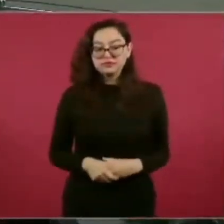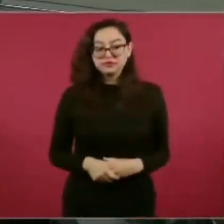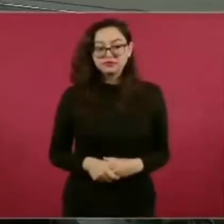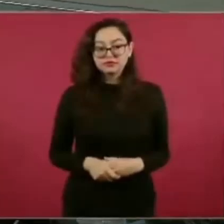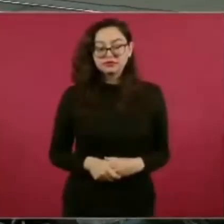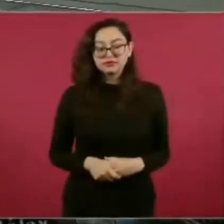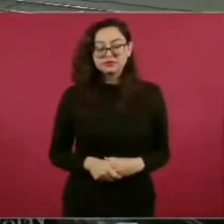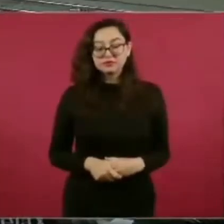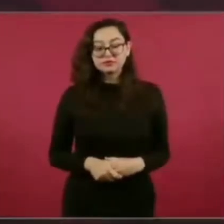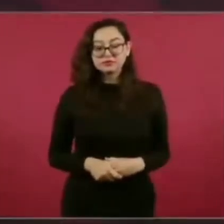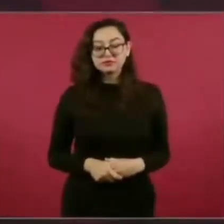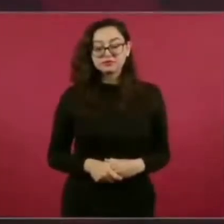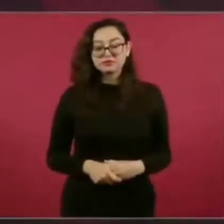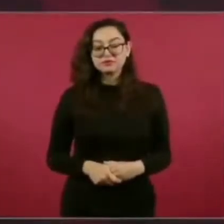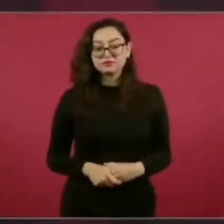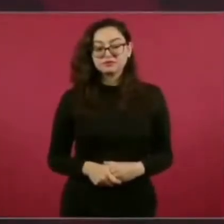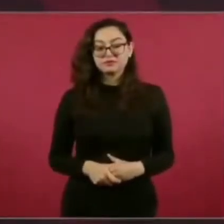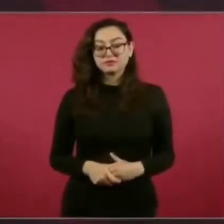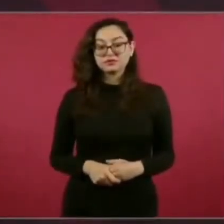Entonces,